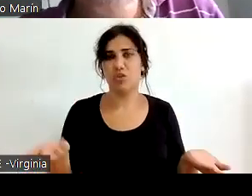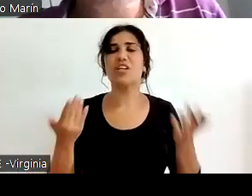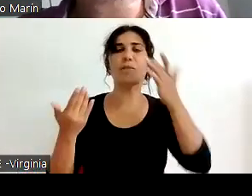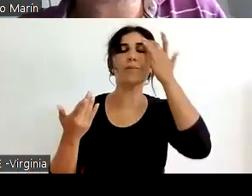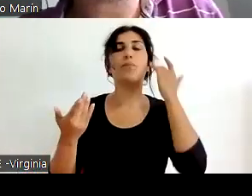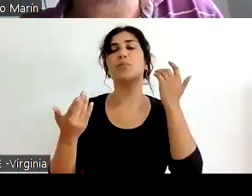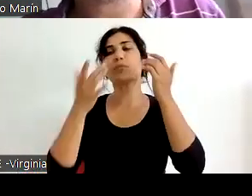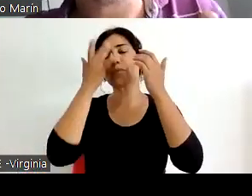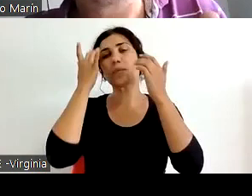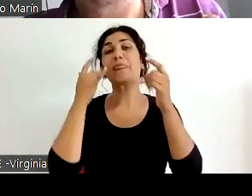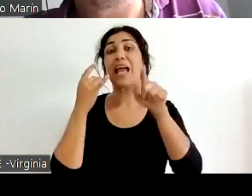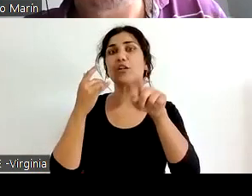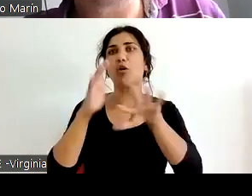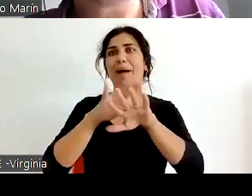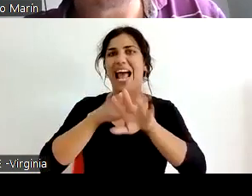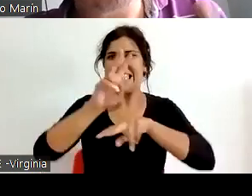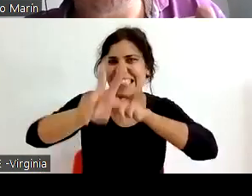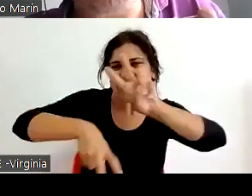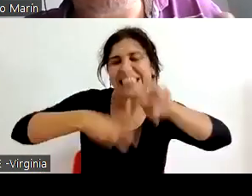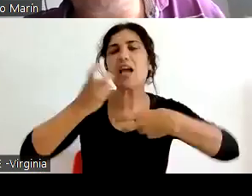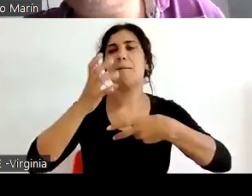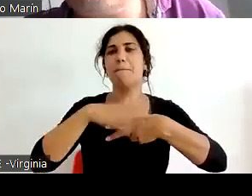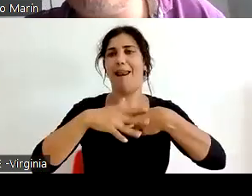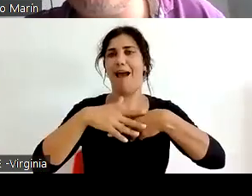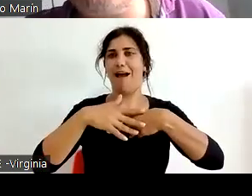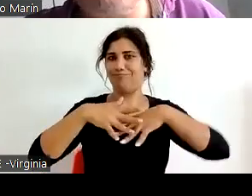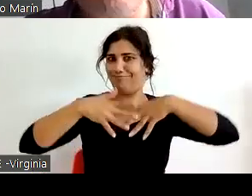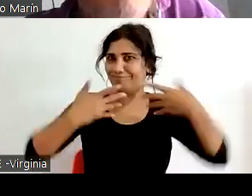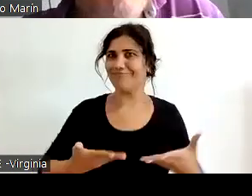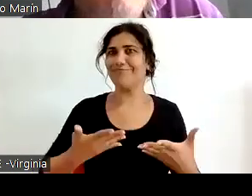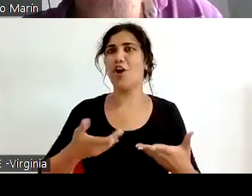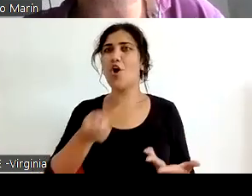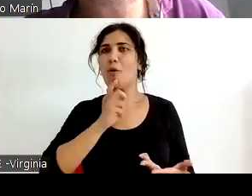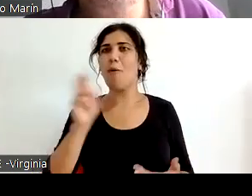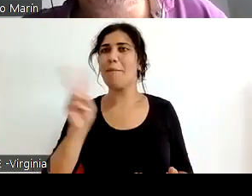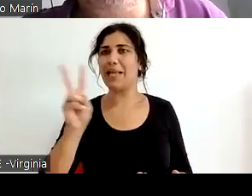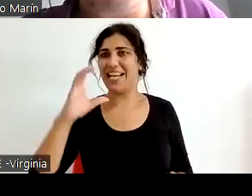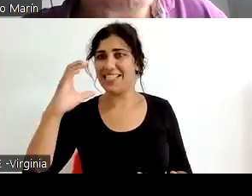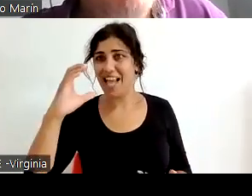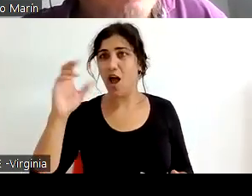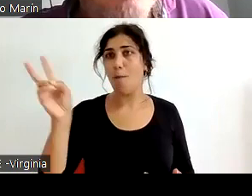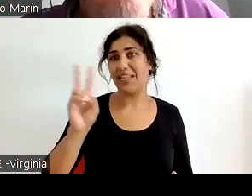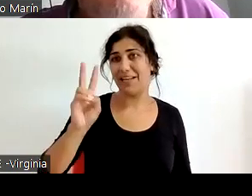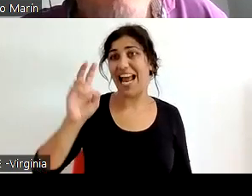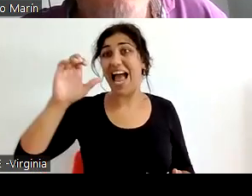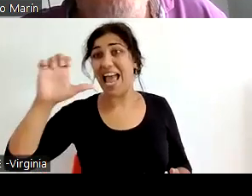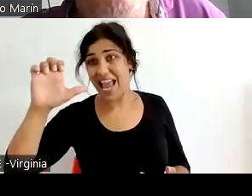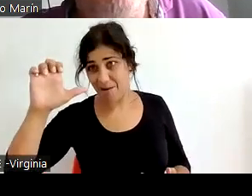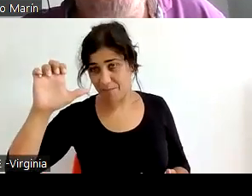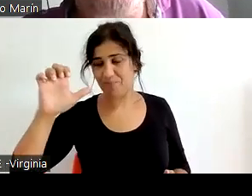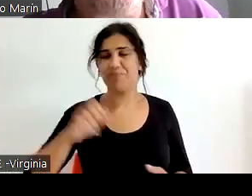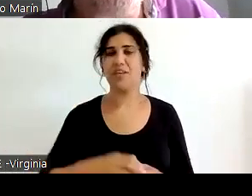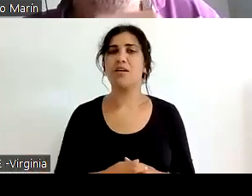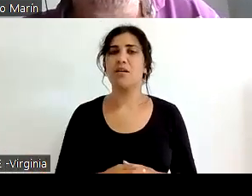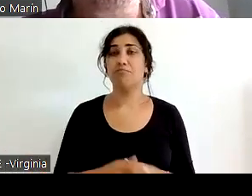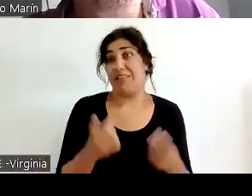huesos. Pues para la regeneración de ese colágeno, para la formación de colágeno necesitamos la vitamina C. Con la vitamina E obtenemos,